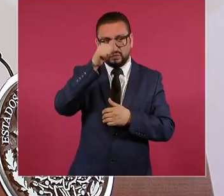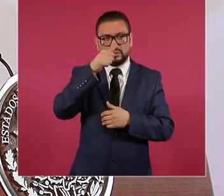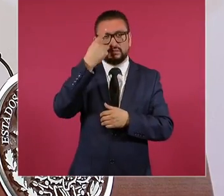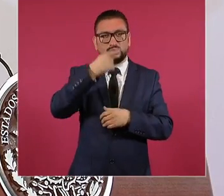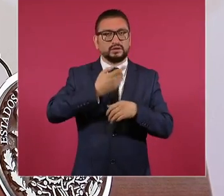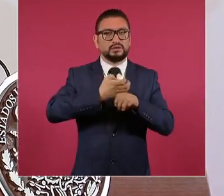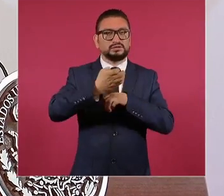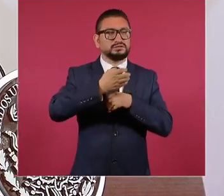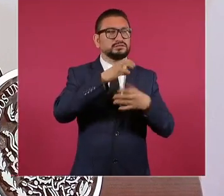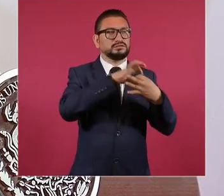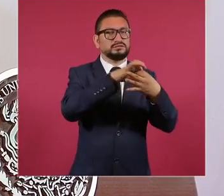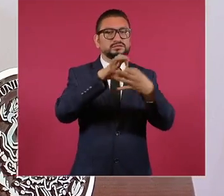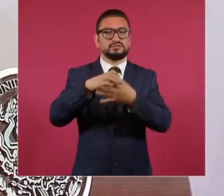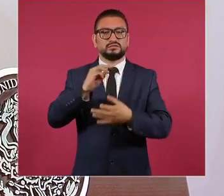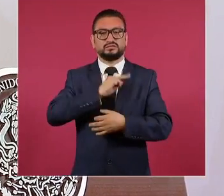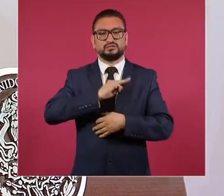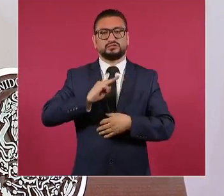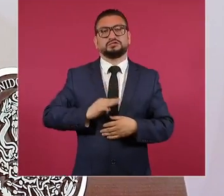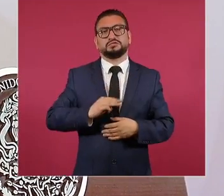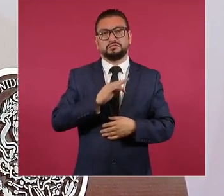estatales municipales